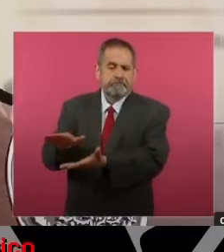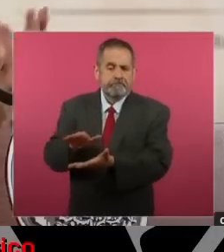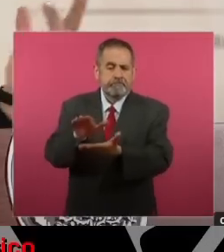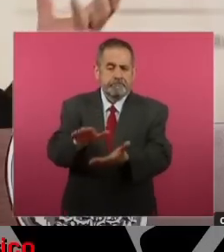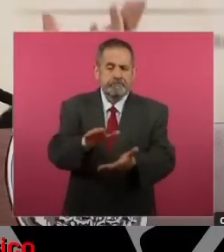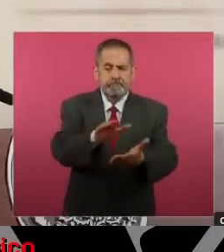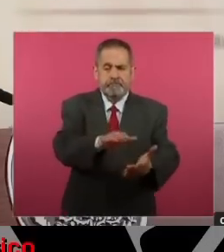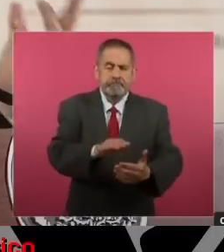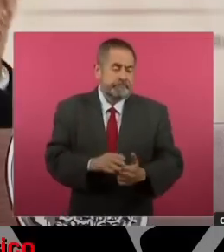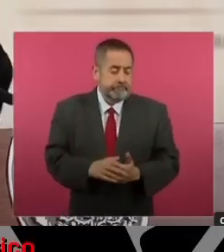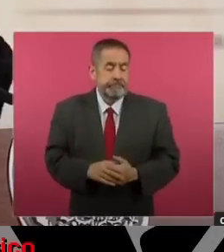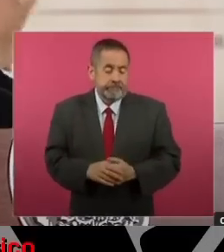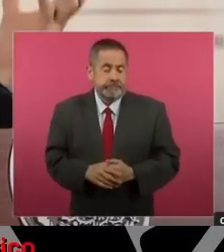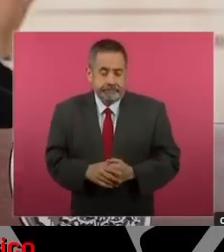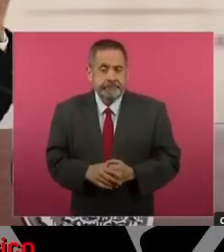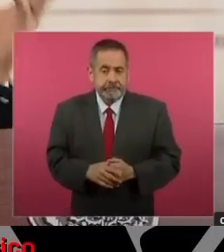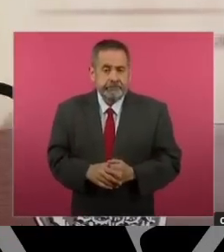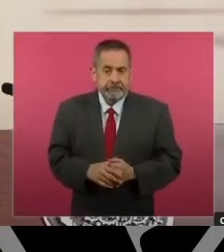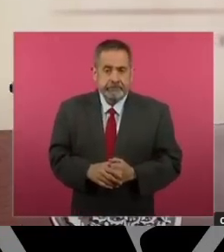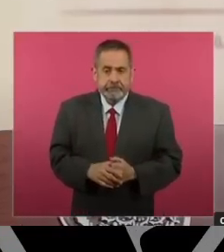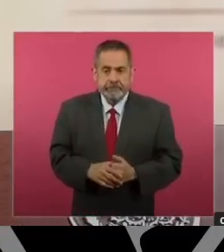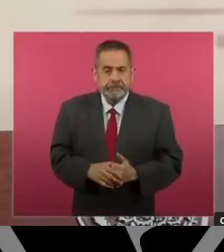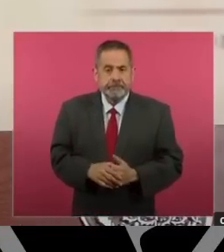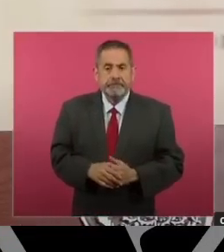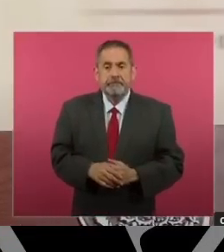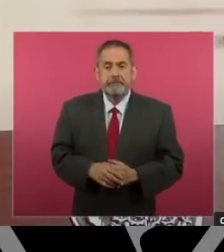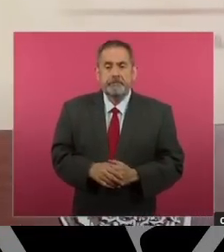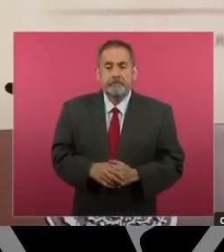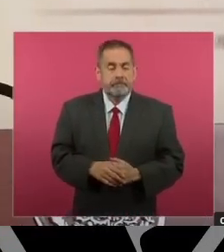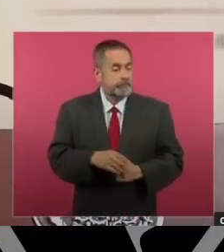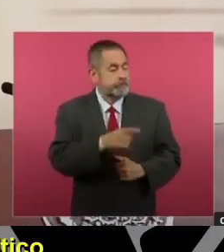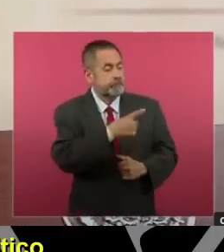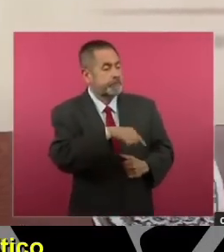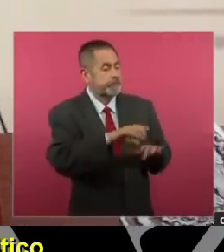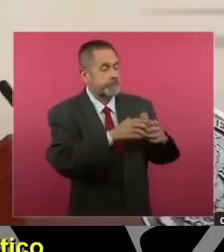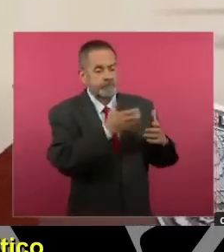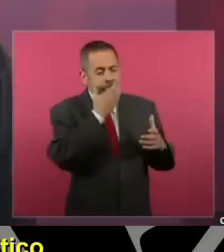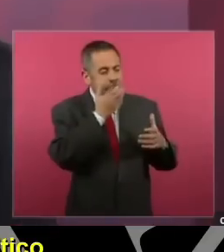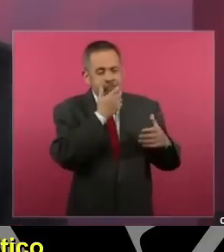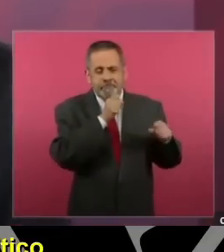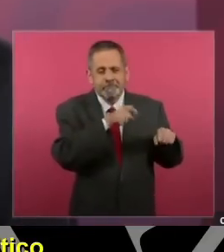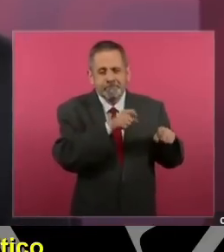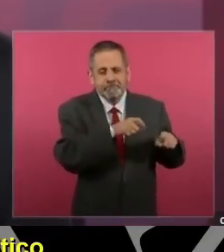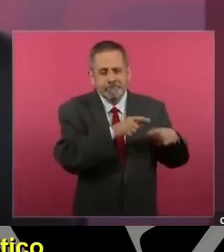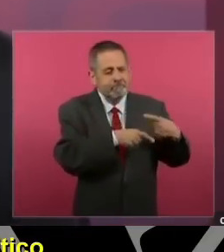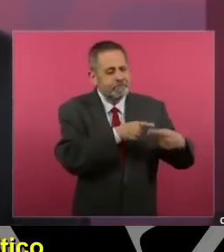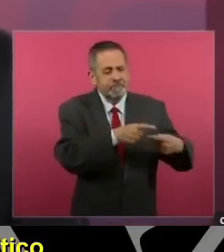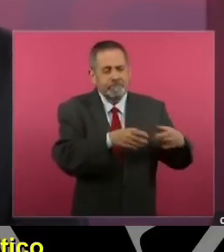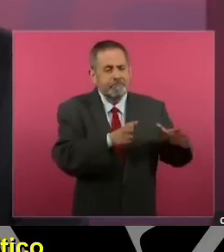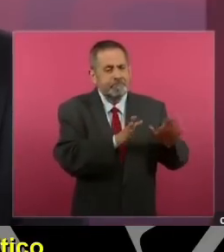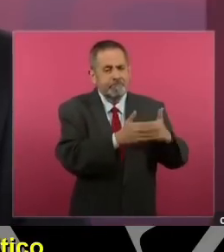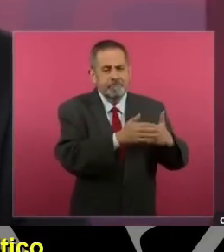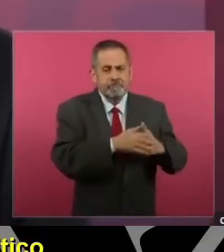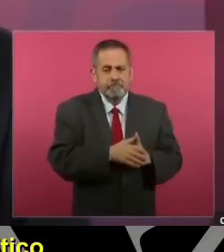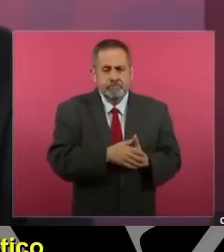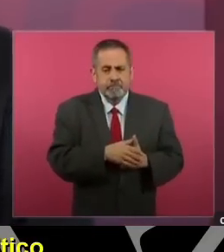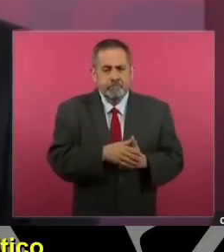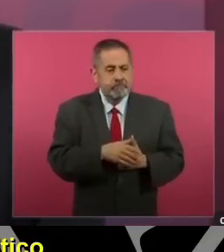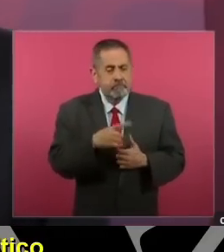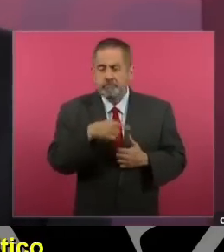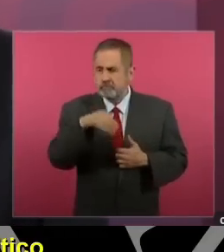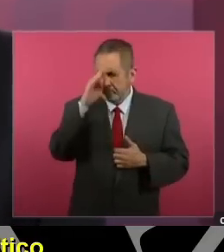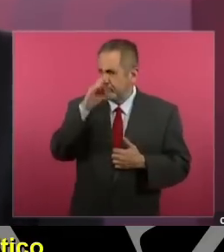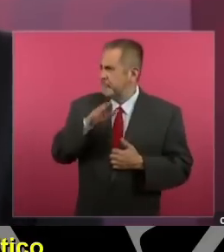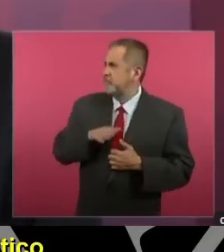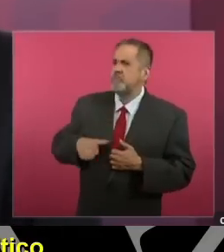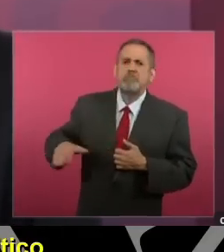también estos conservadores piensan que todos viven como